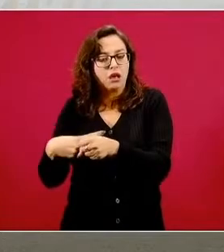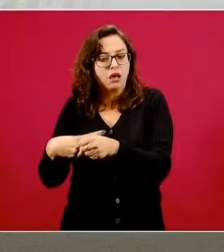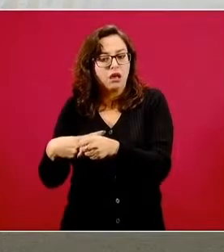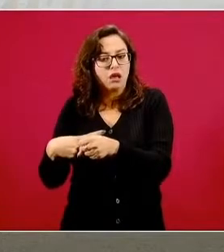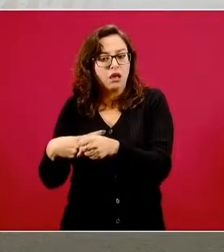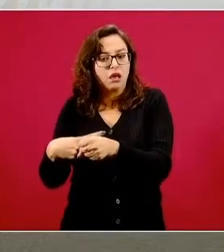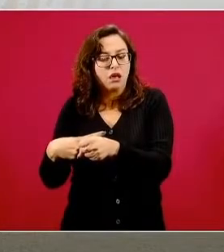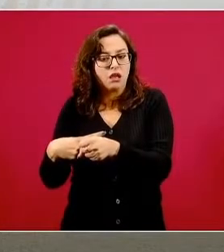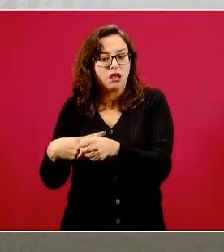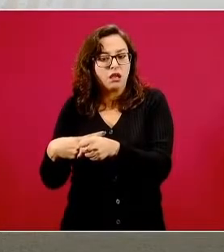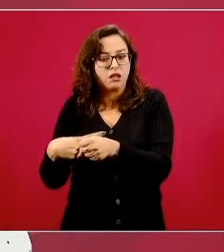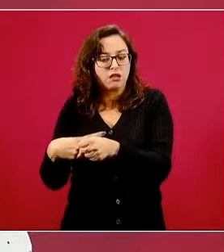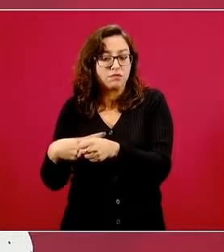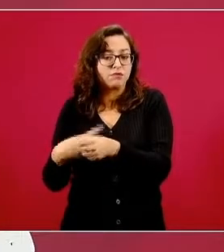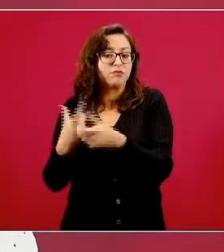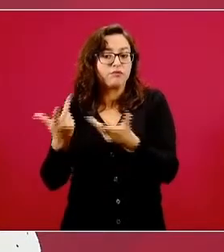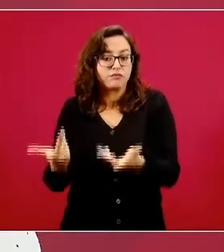sistema